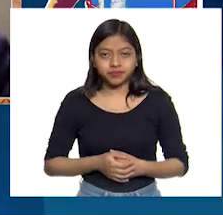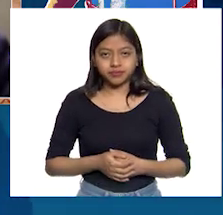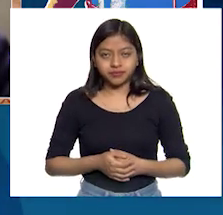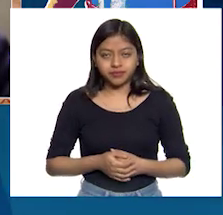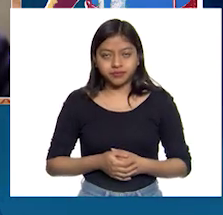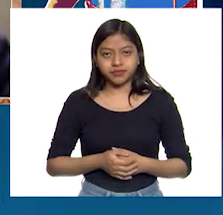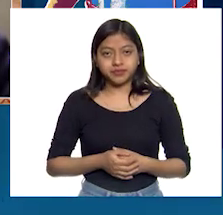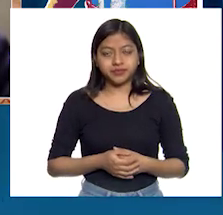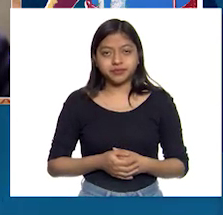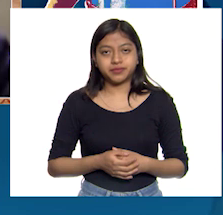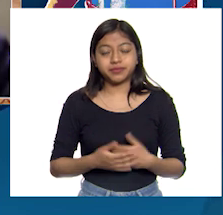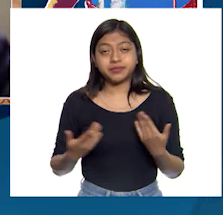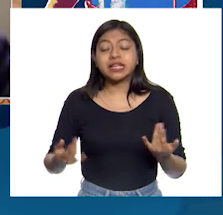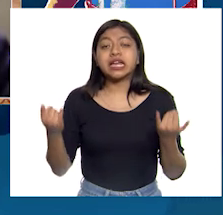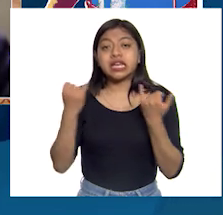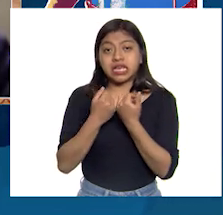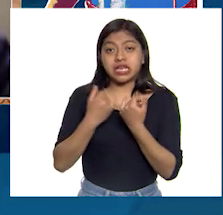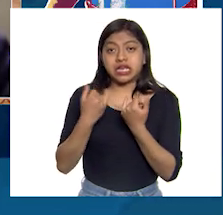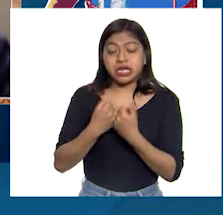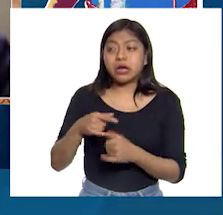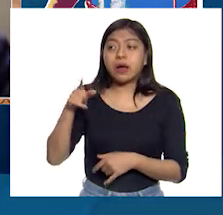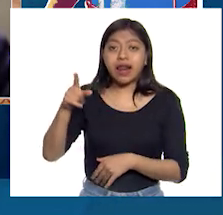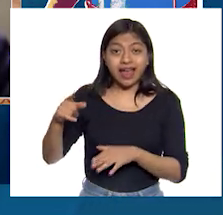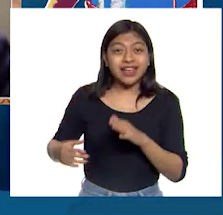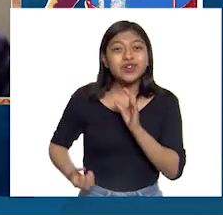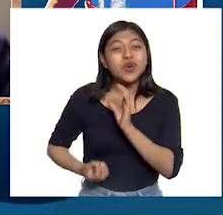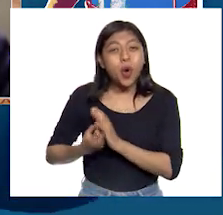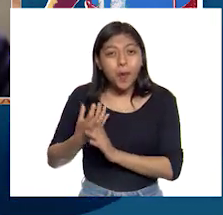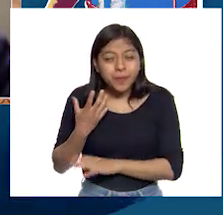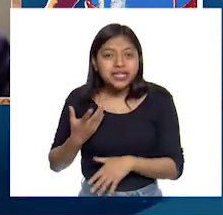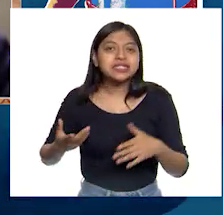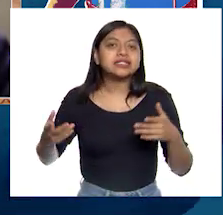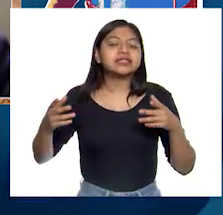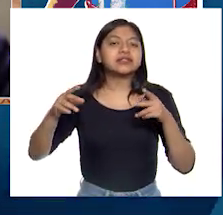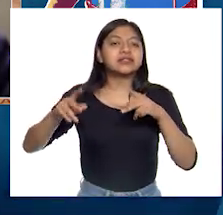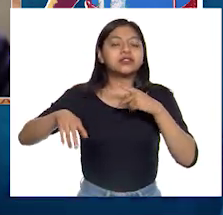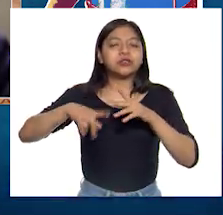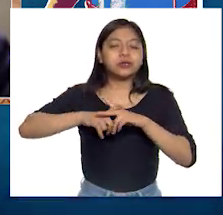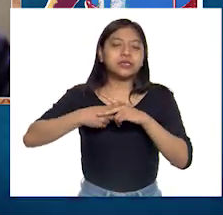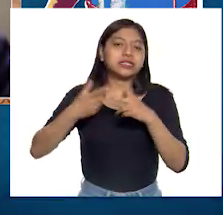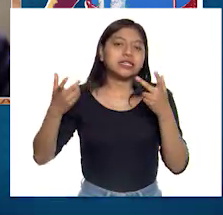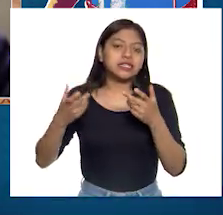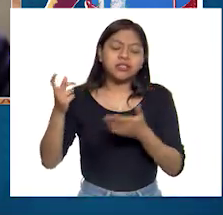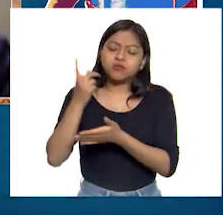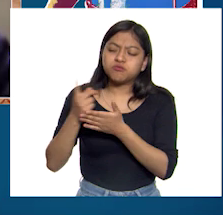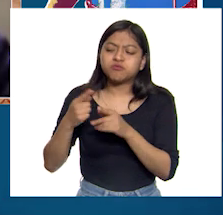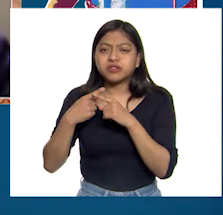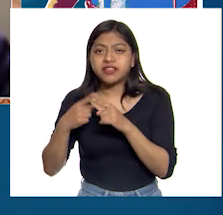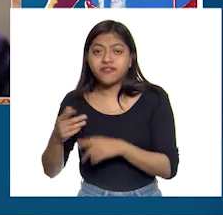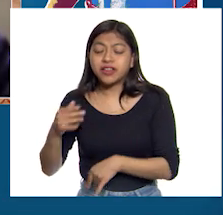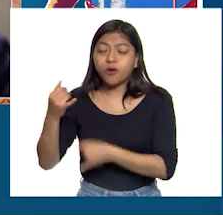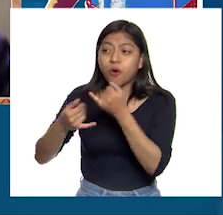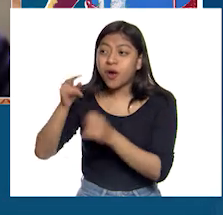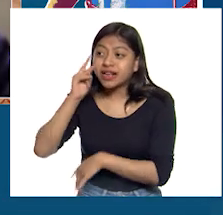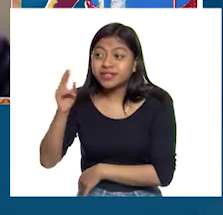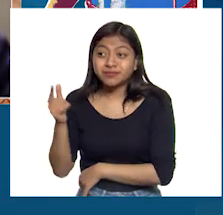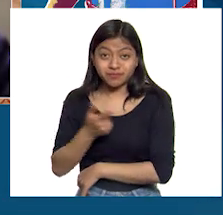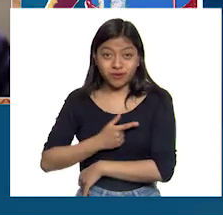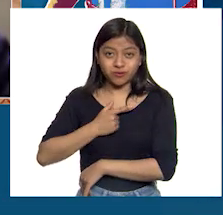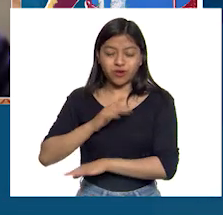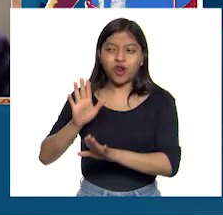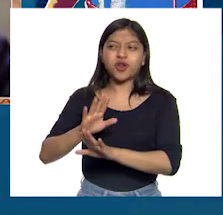Sherbrooke, leí en selecciones, fabricaron en vez de plumas materiales de guerra, pero no me importaban los juguetes. Oye, ¿cómo dijiste